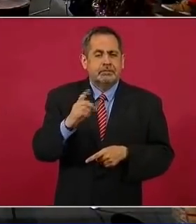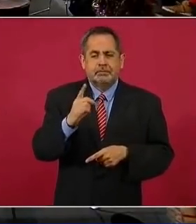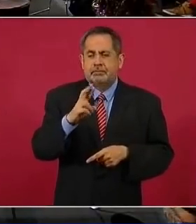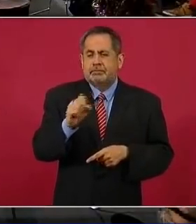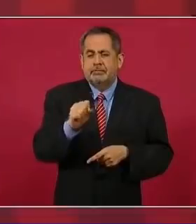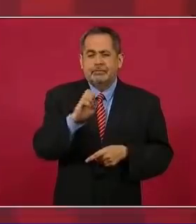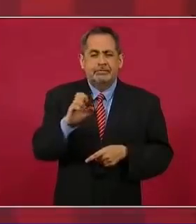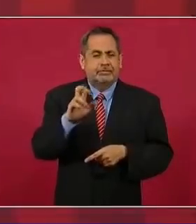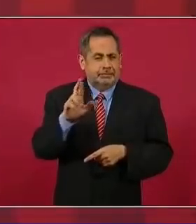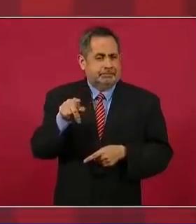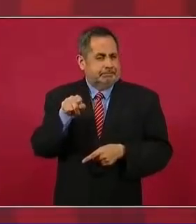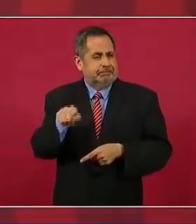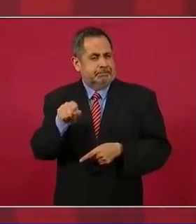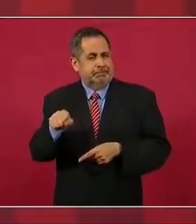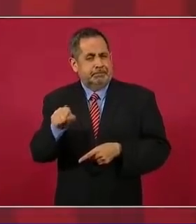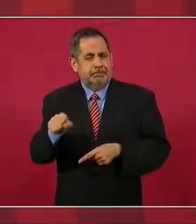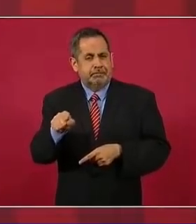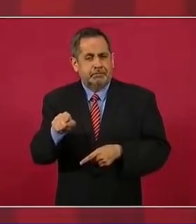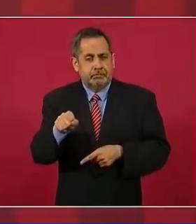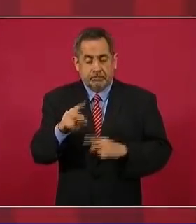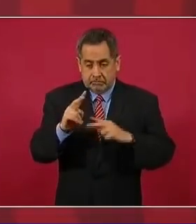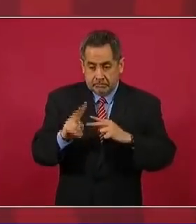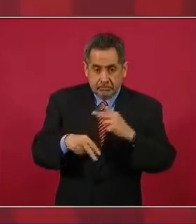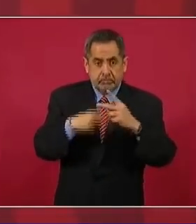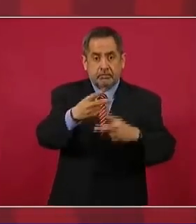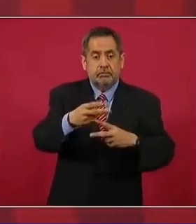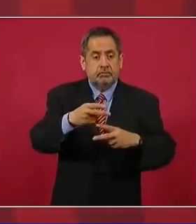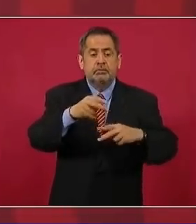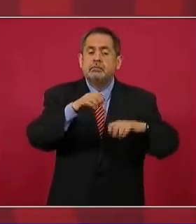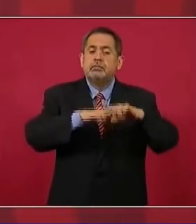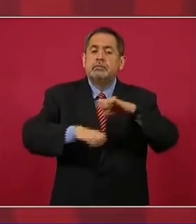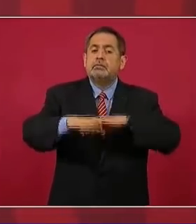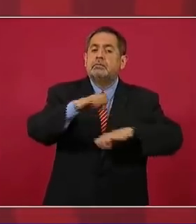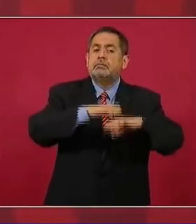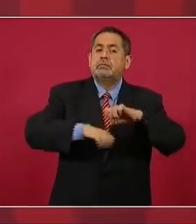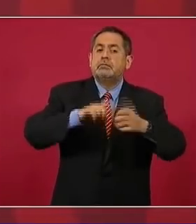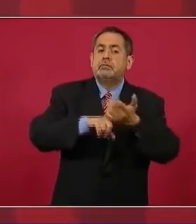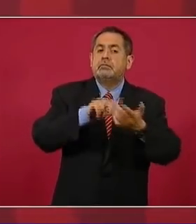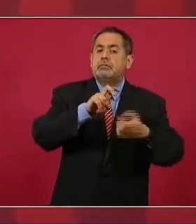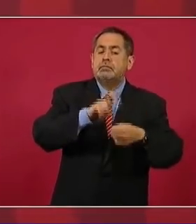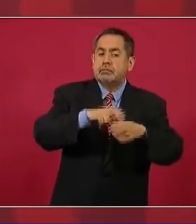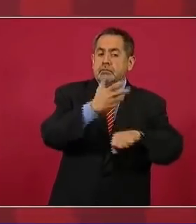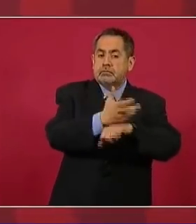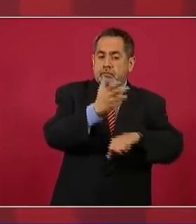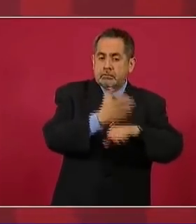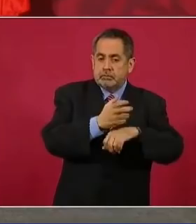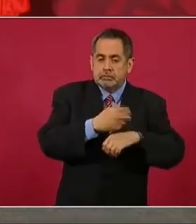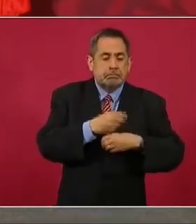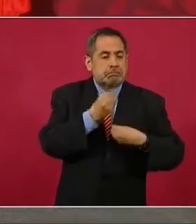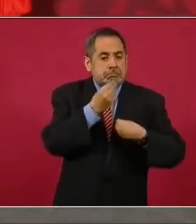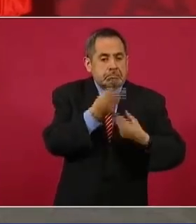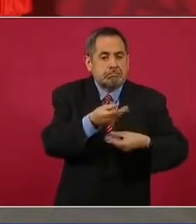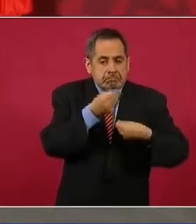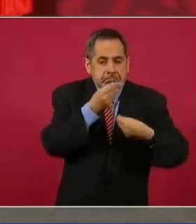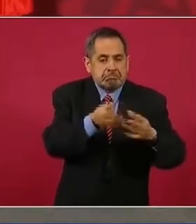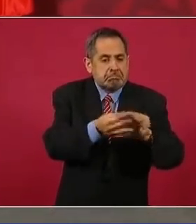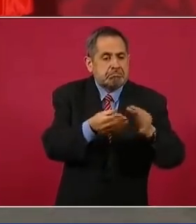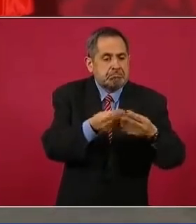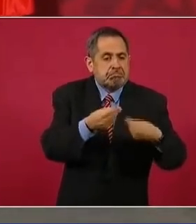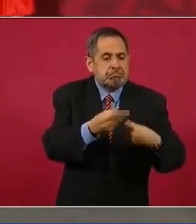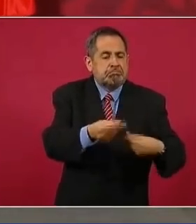Drescher iba a la embajada de Estados Unidos a informar.